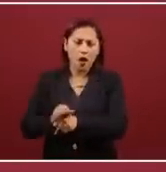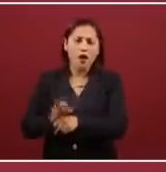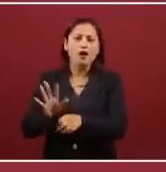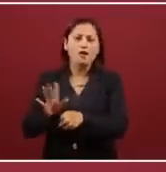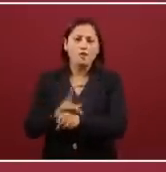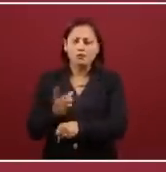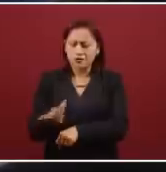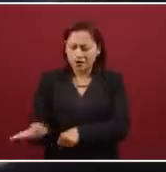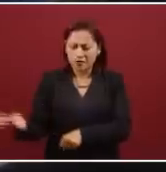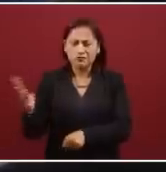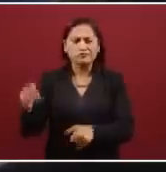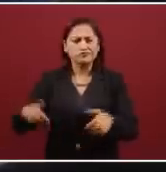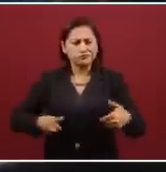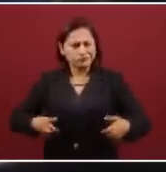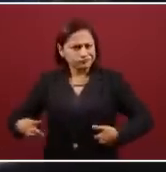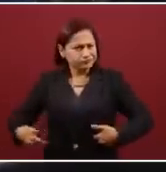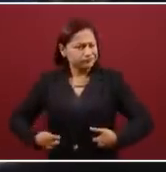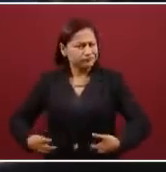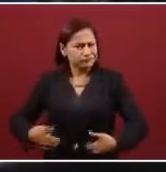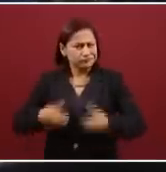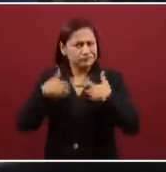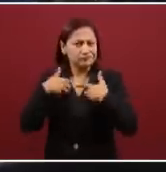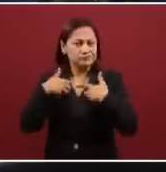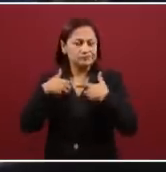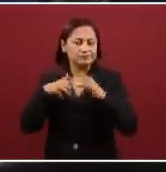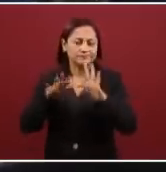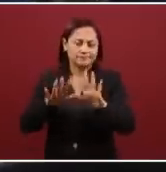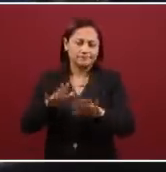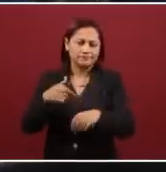los entiendo también.